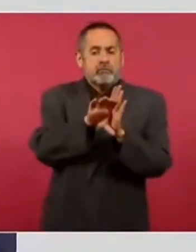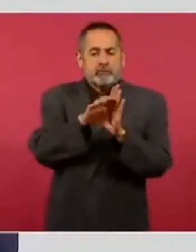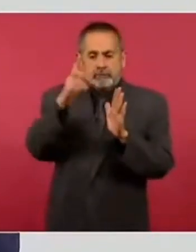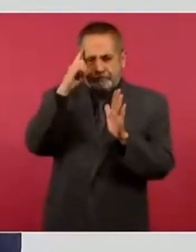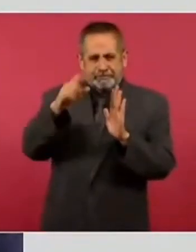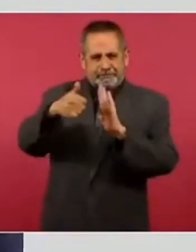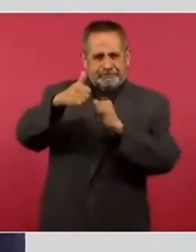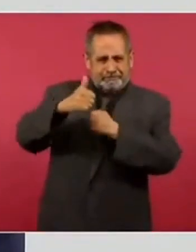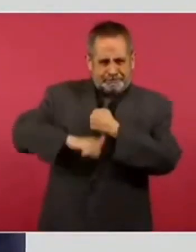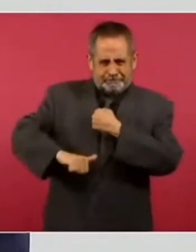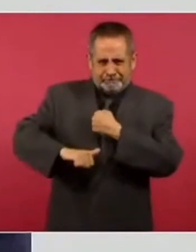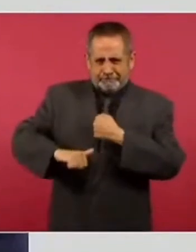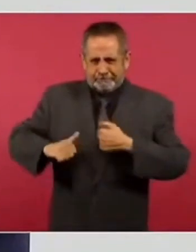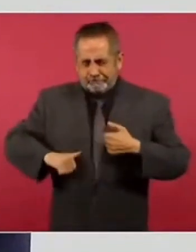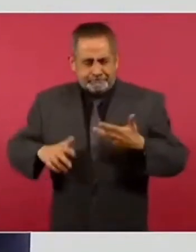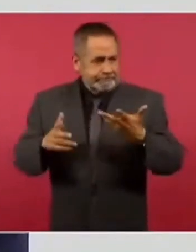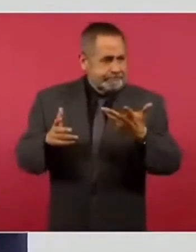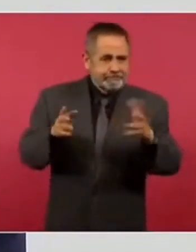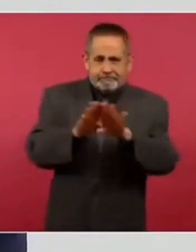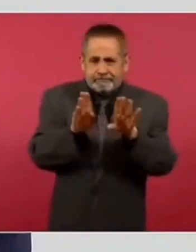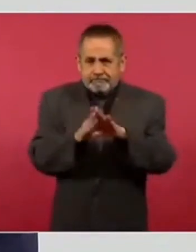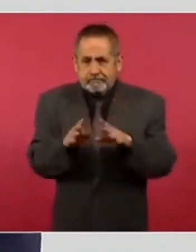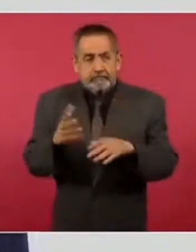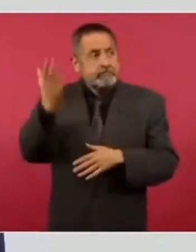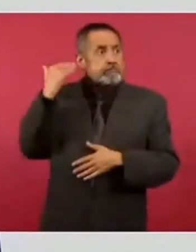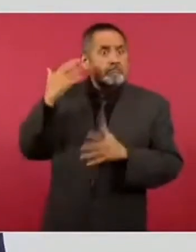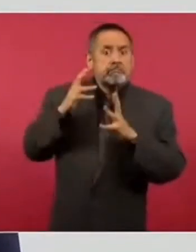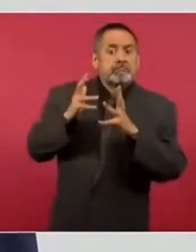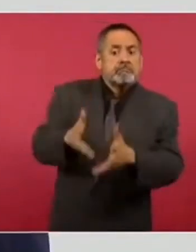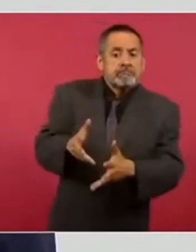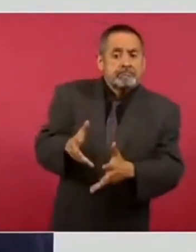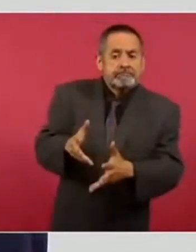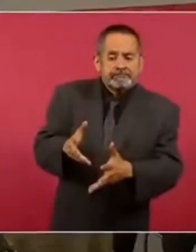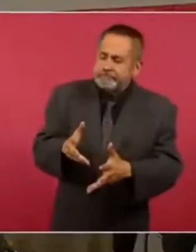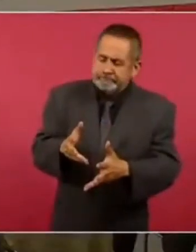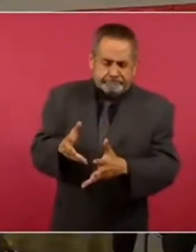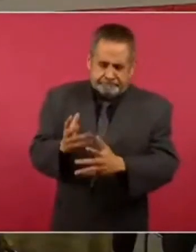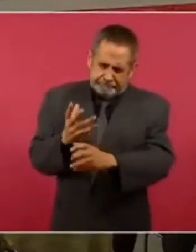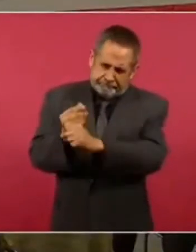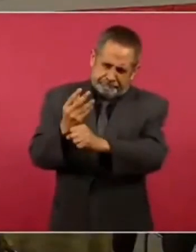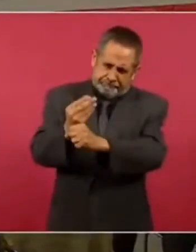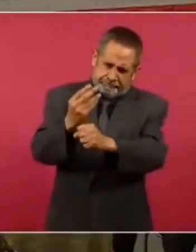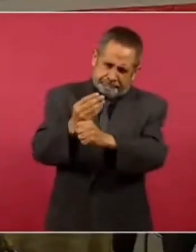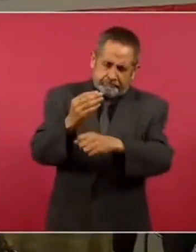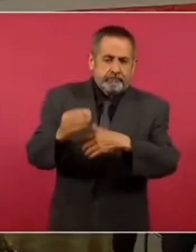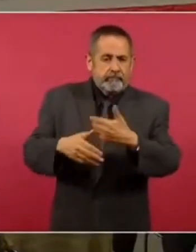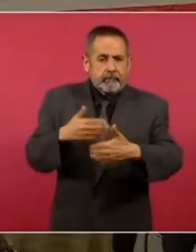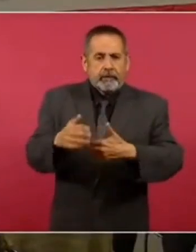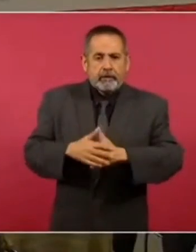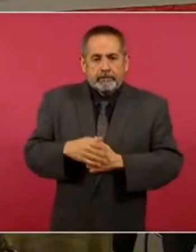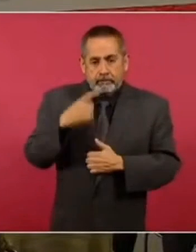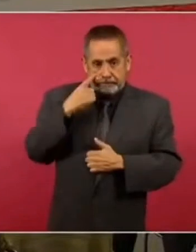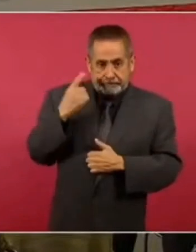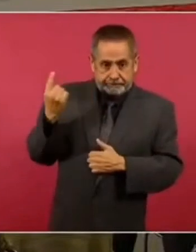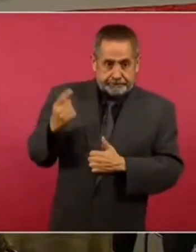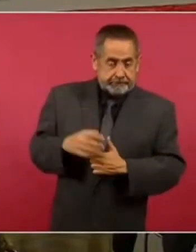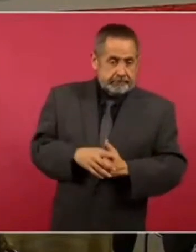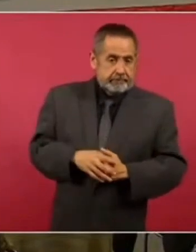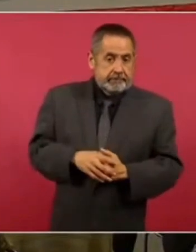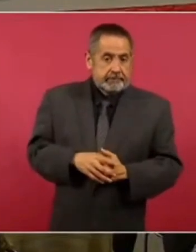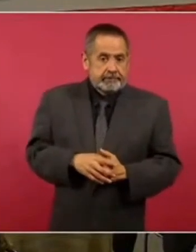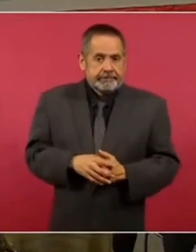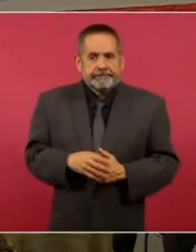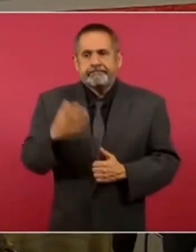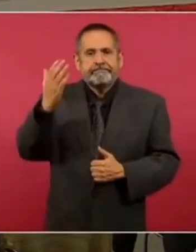en 24 hospitales, no estuvieran funcionando. Y había de todo, si nos pueden pasar la primera, razones